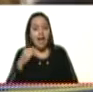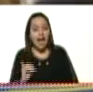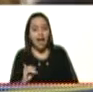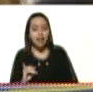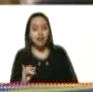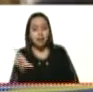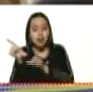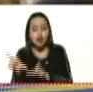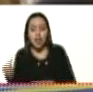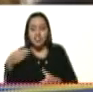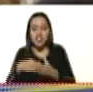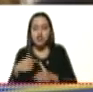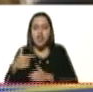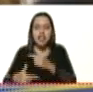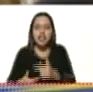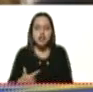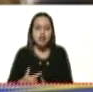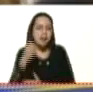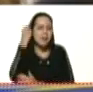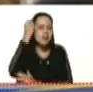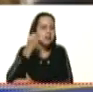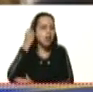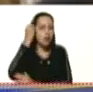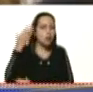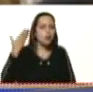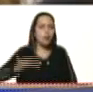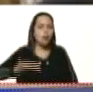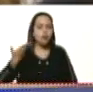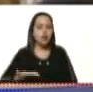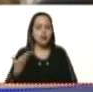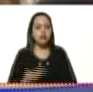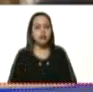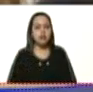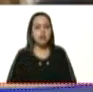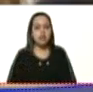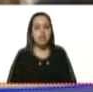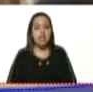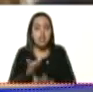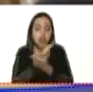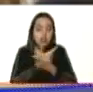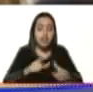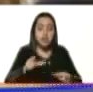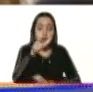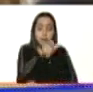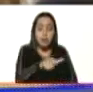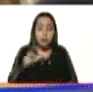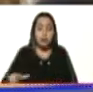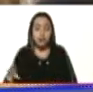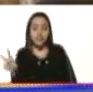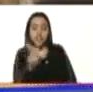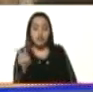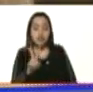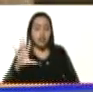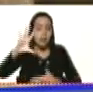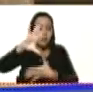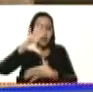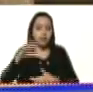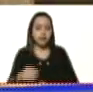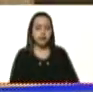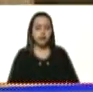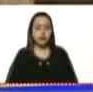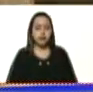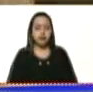generación virtuosa, de los libertadores y las libertadoras de Venezuela y de América,